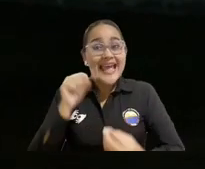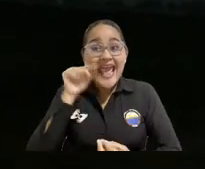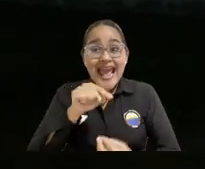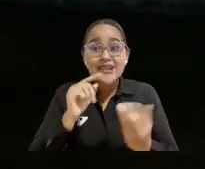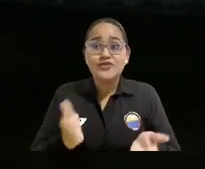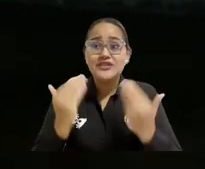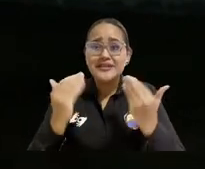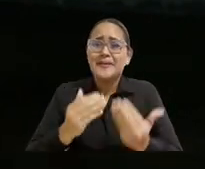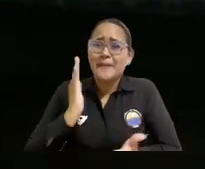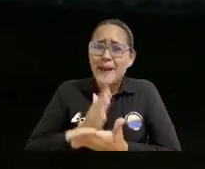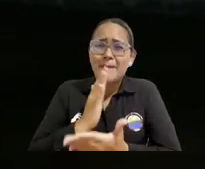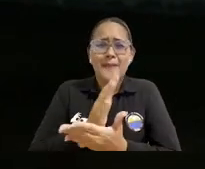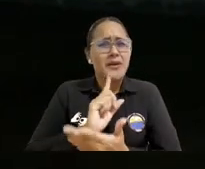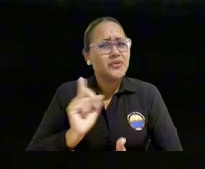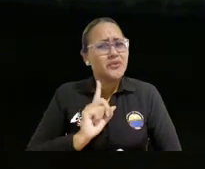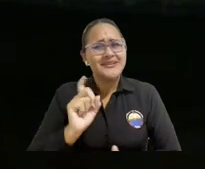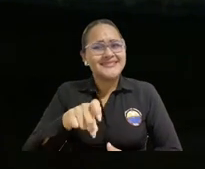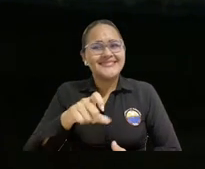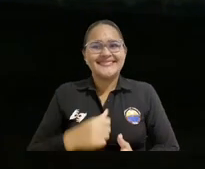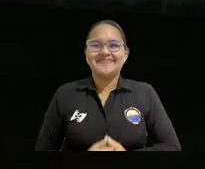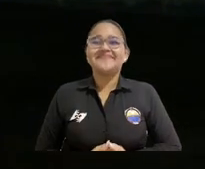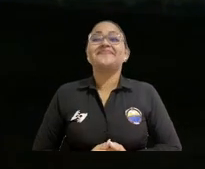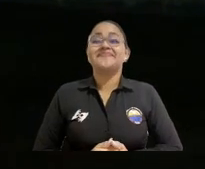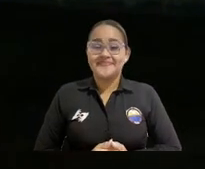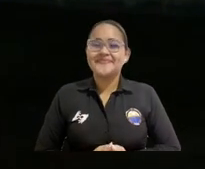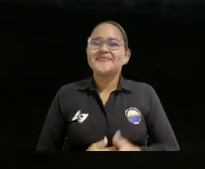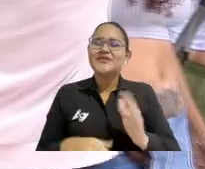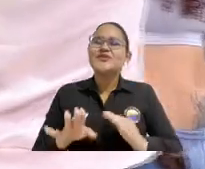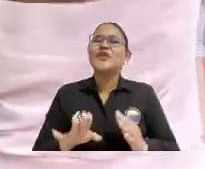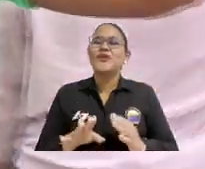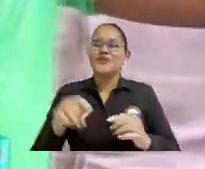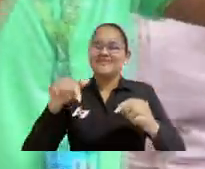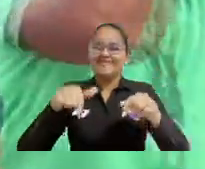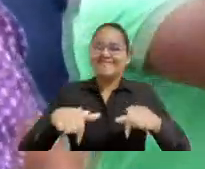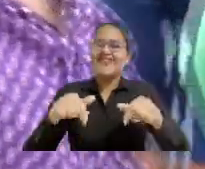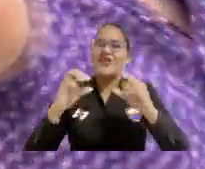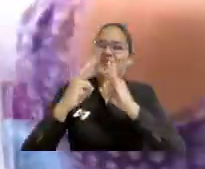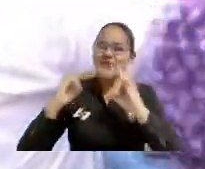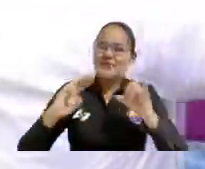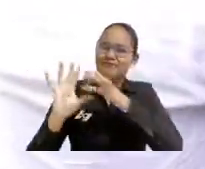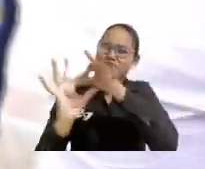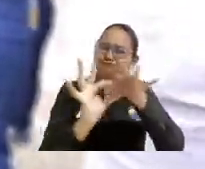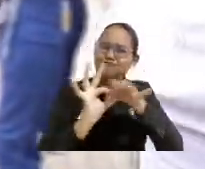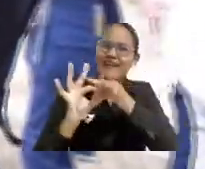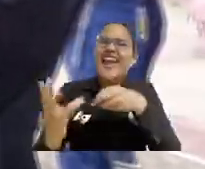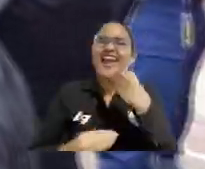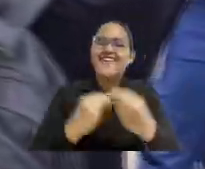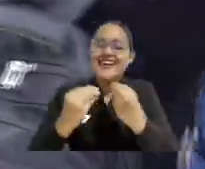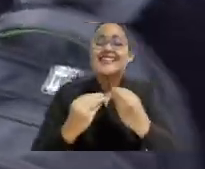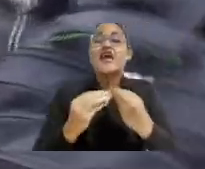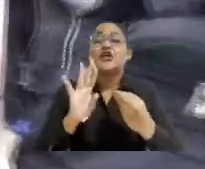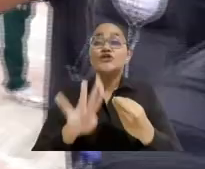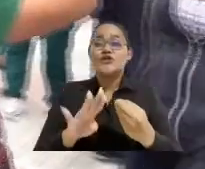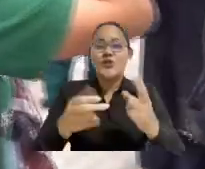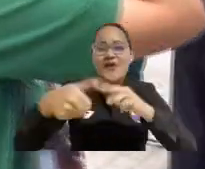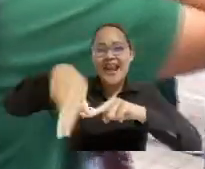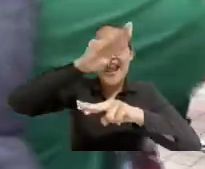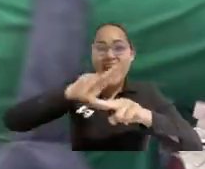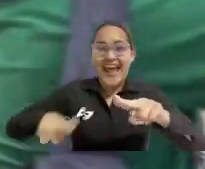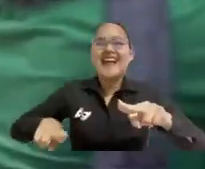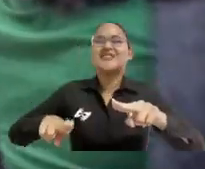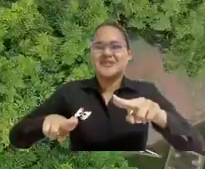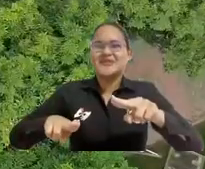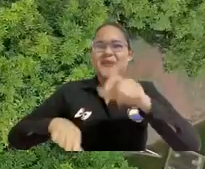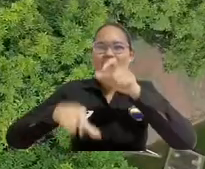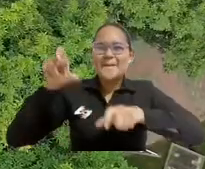siento, de lo que pienso y de lo que hago. Eso es salir del patrón de la victimización. En un acto de unión y solidaridad, la Alma Mater se reunió para